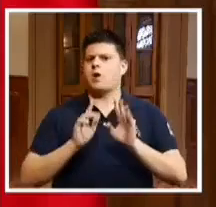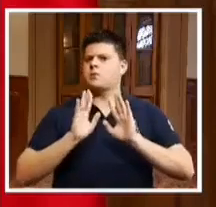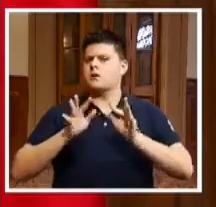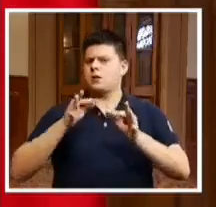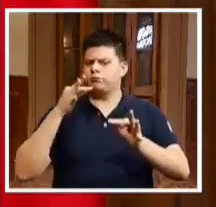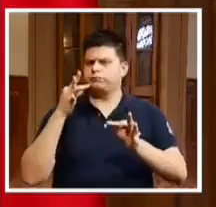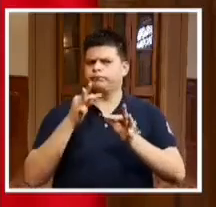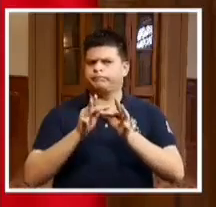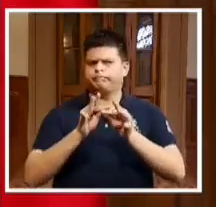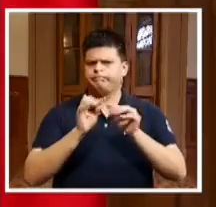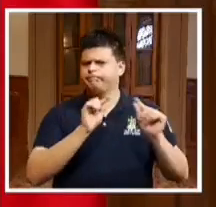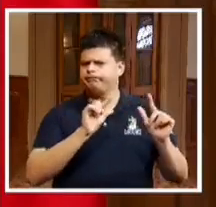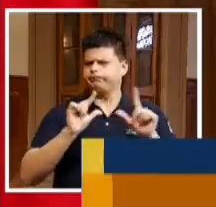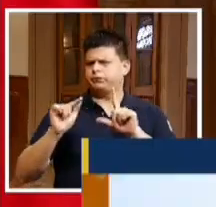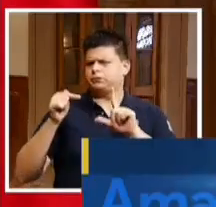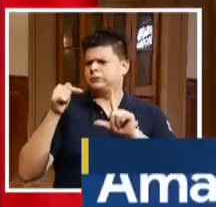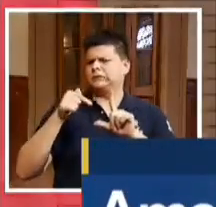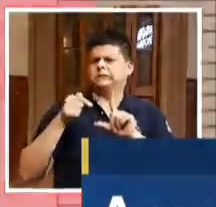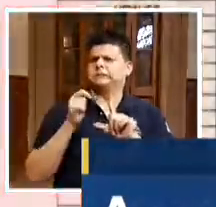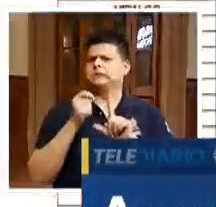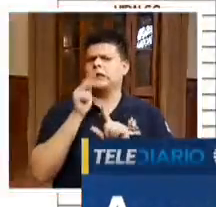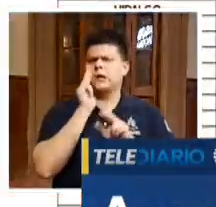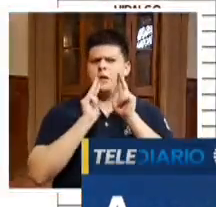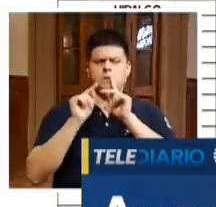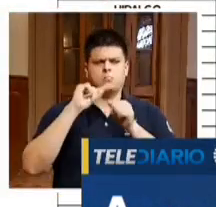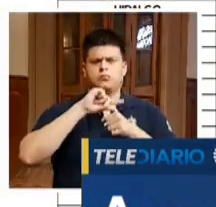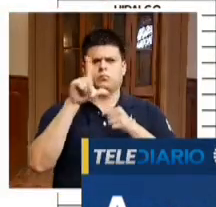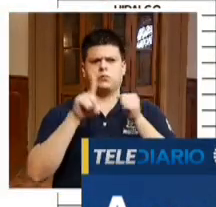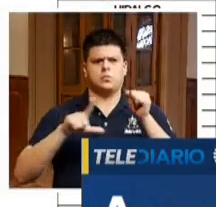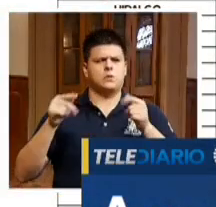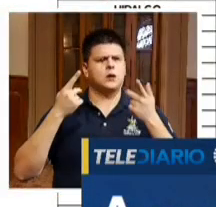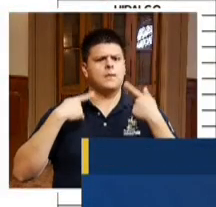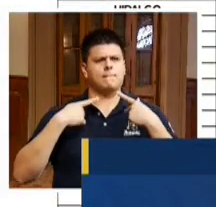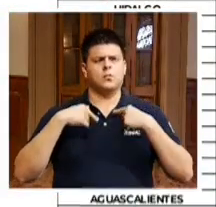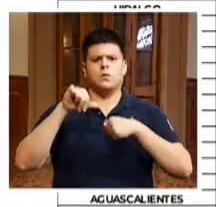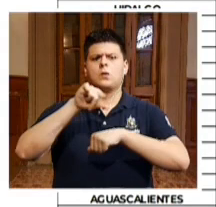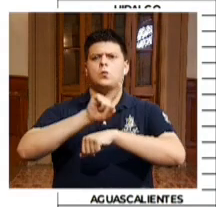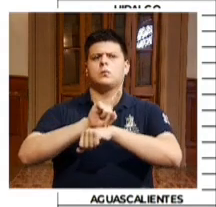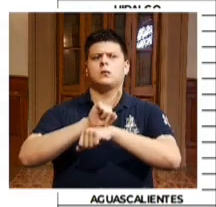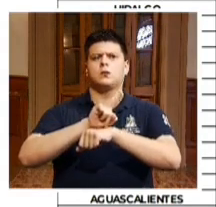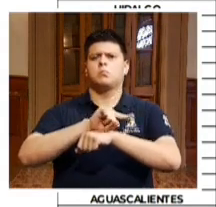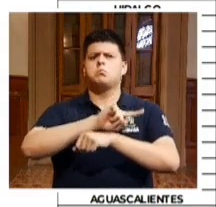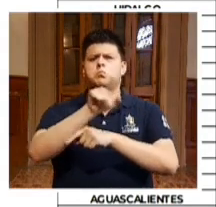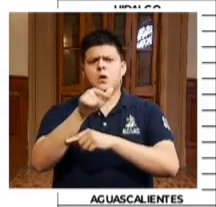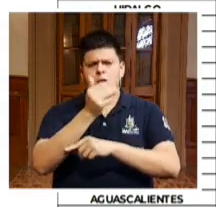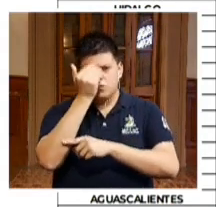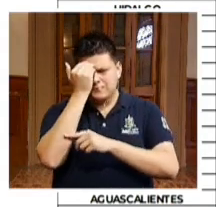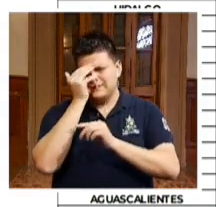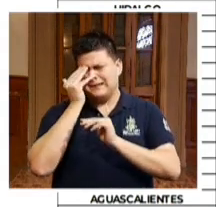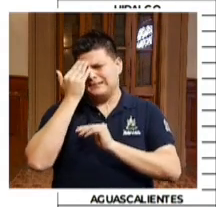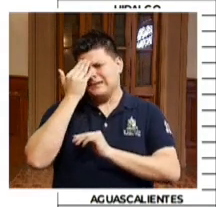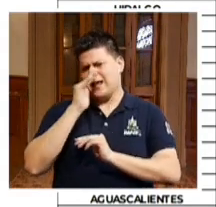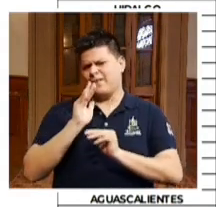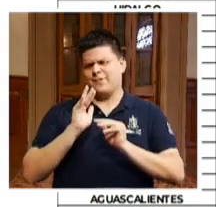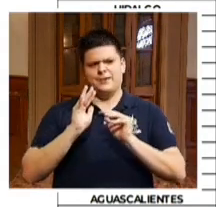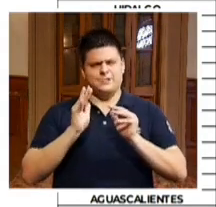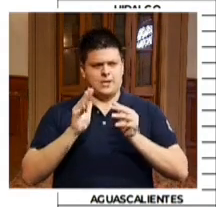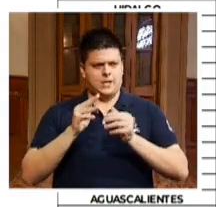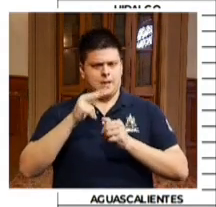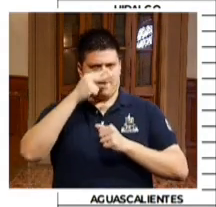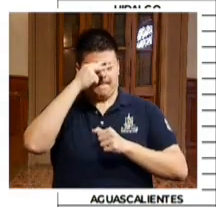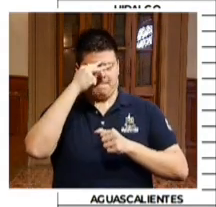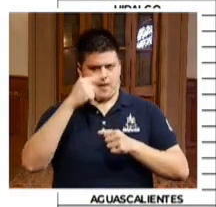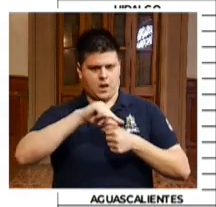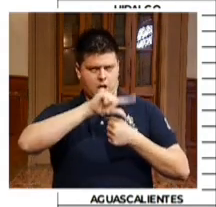Si no, adelante. El panorama nacional. El día de hoy, como todos ustedes ya saben, México